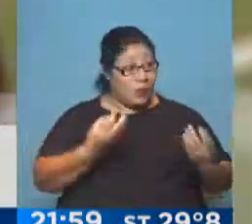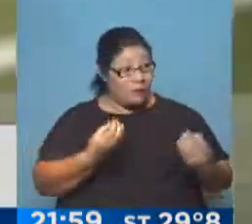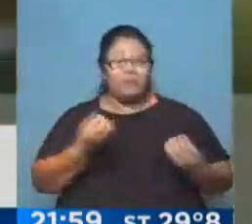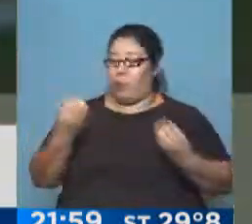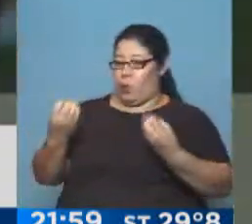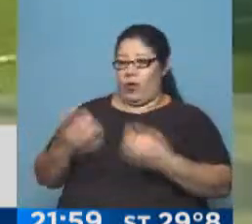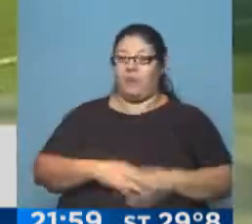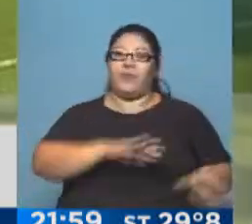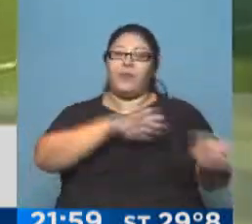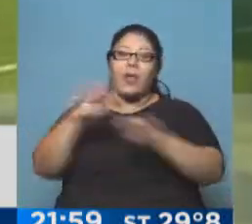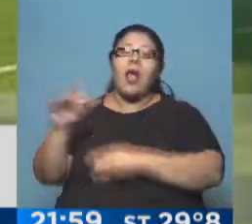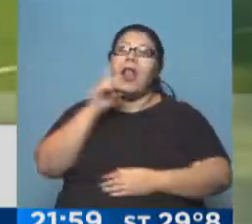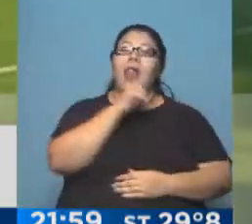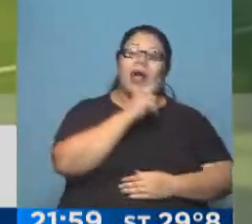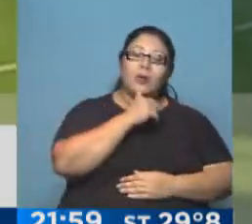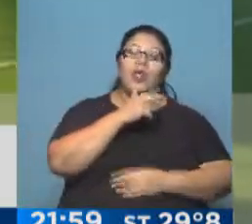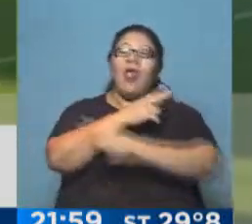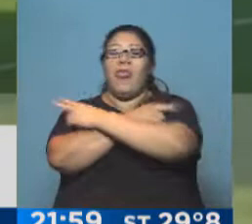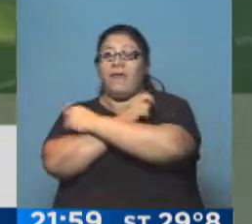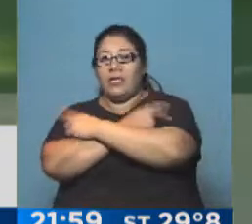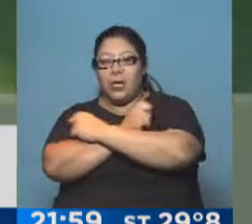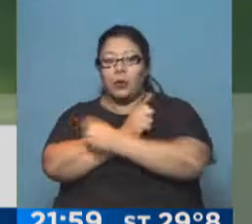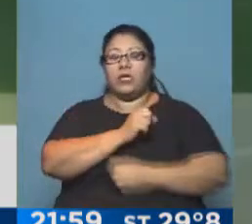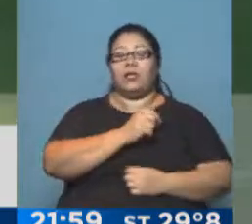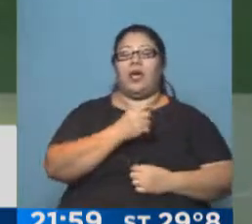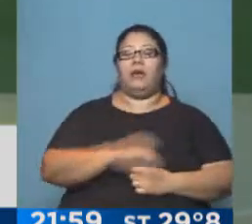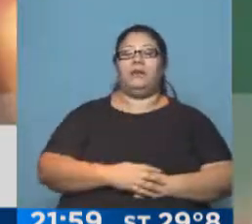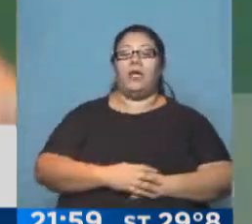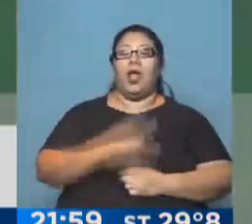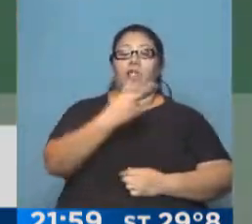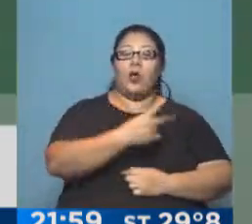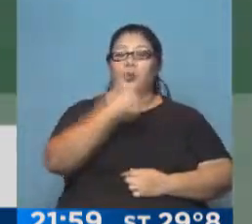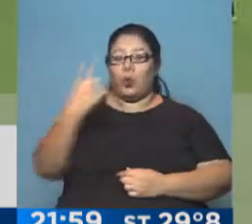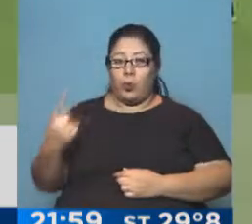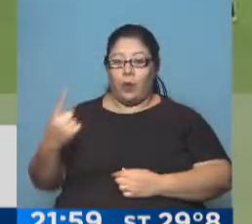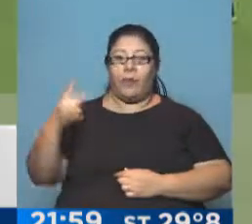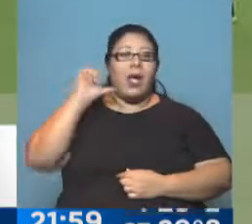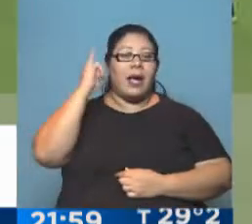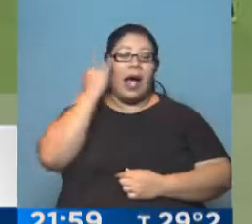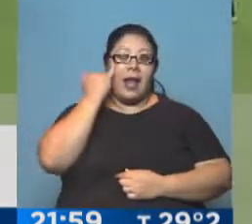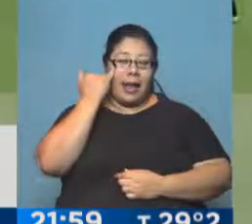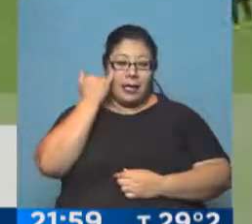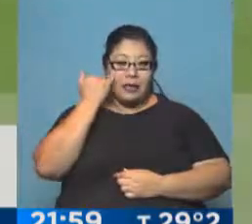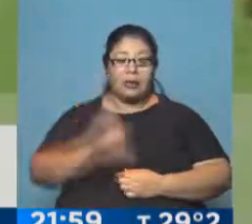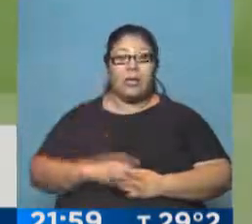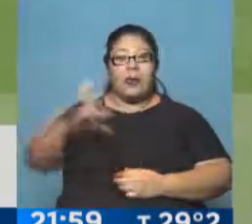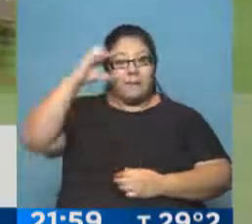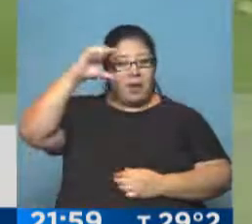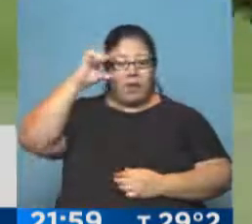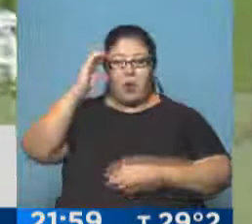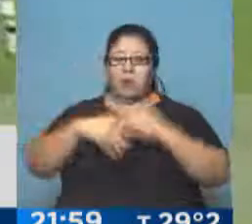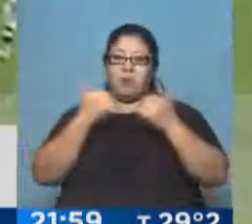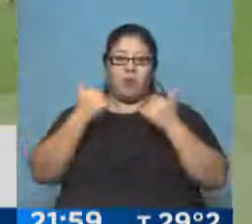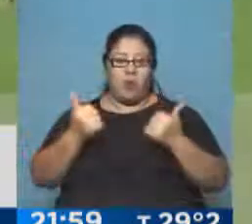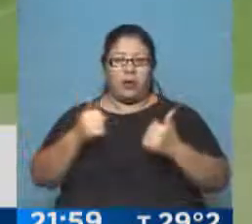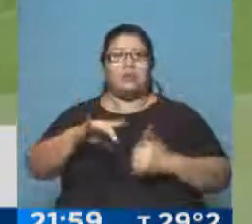Defensa y Justicia. 2 de Pepe San. El de defensa lo había hecho Borda Garay. Pepe que volvió con todo. Todavía no elegimos.